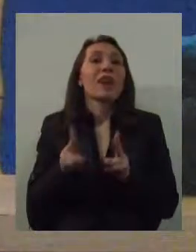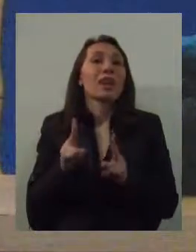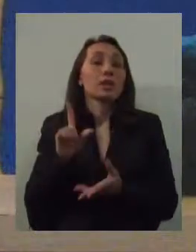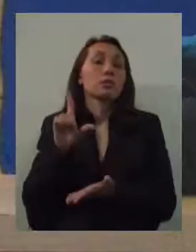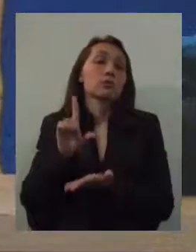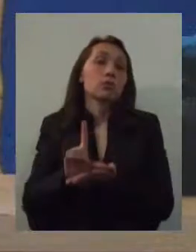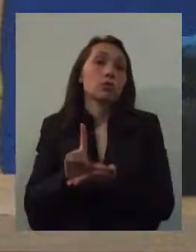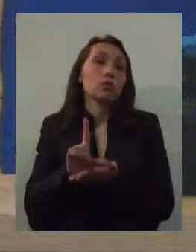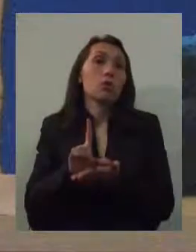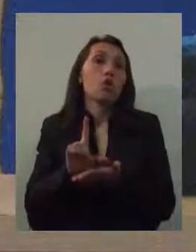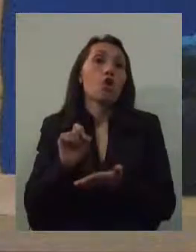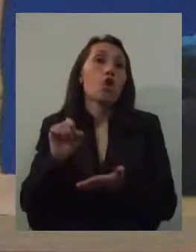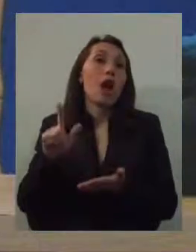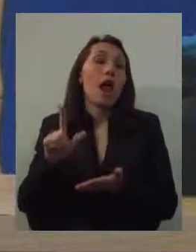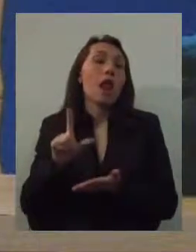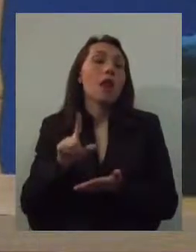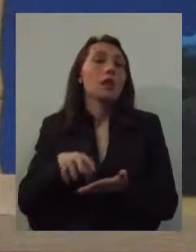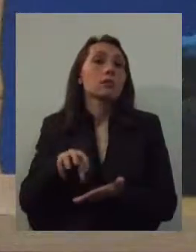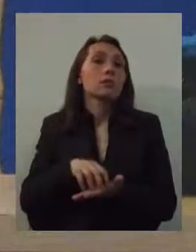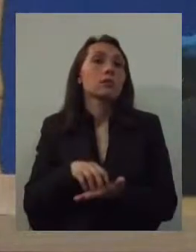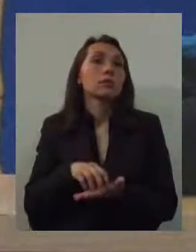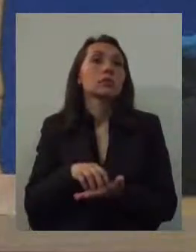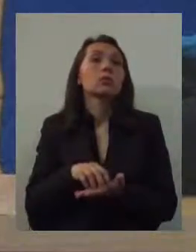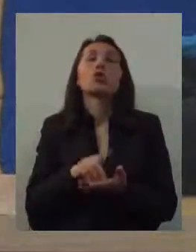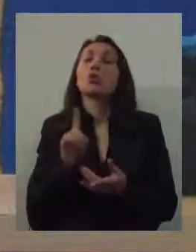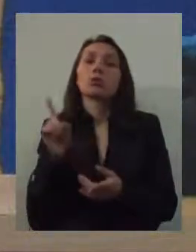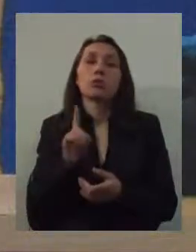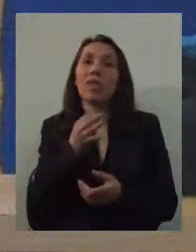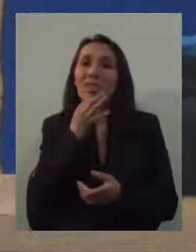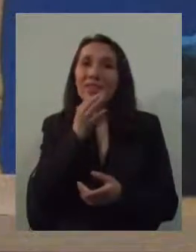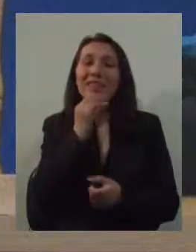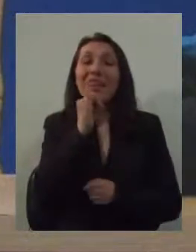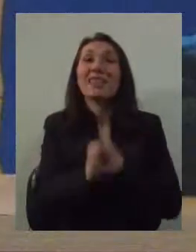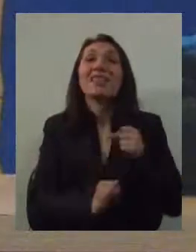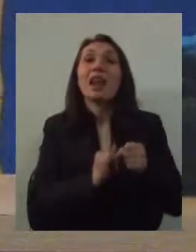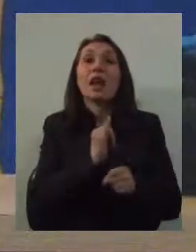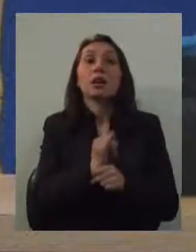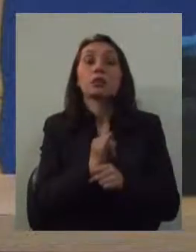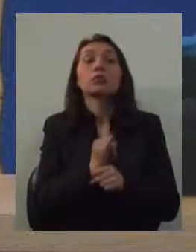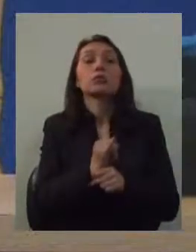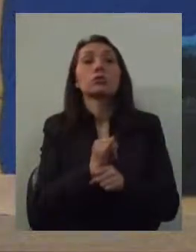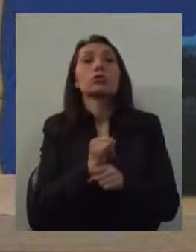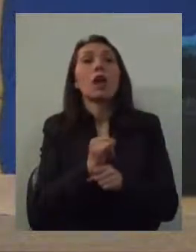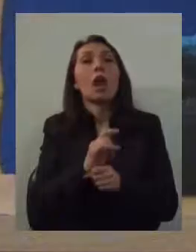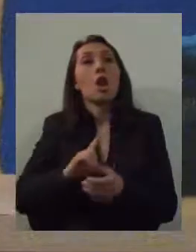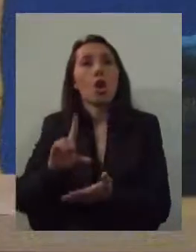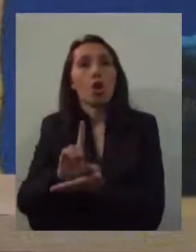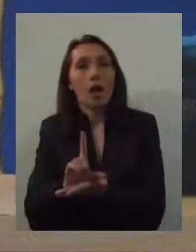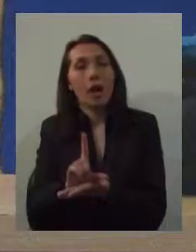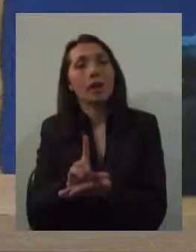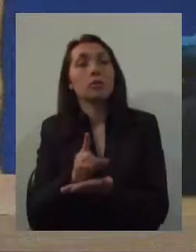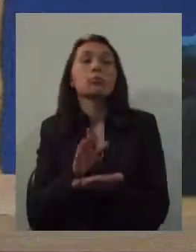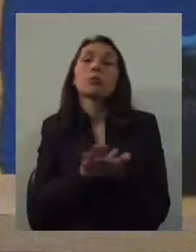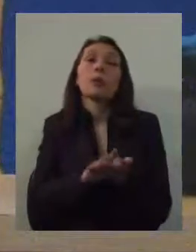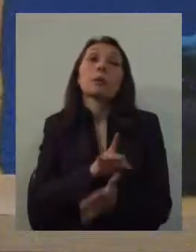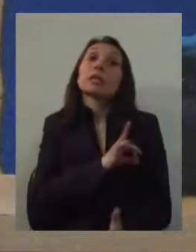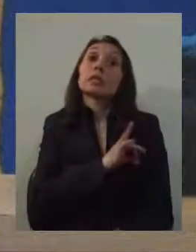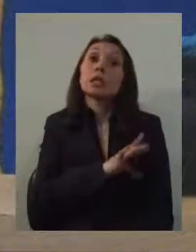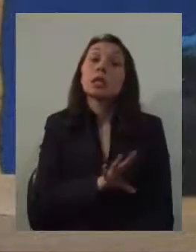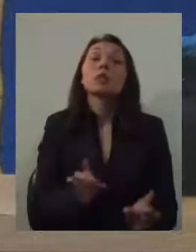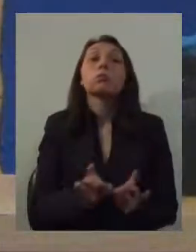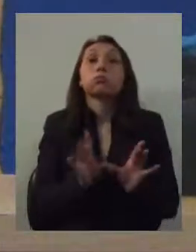pero en realidad debe entenderse el orden público internacional local, o sea, el orden público, en este caso chileno, para